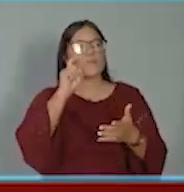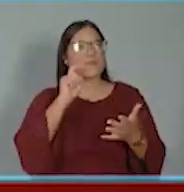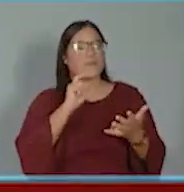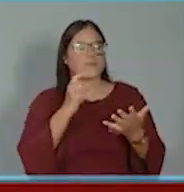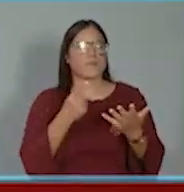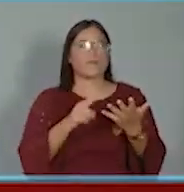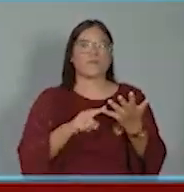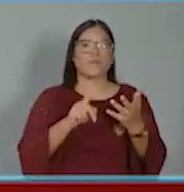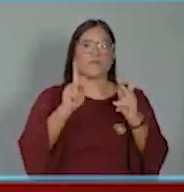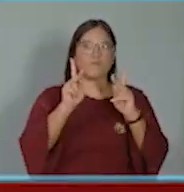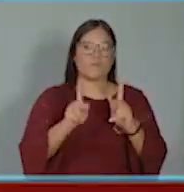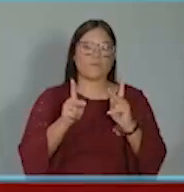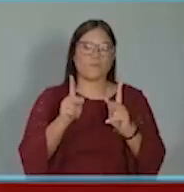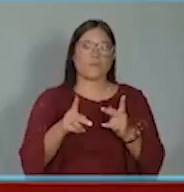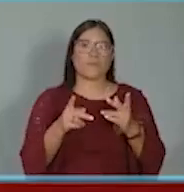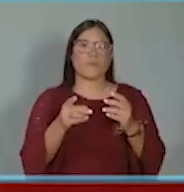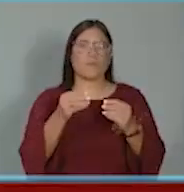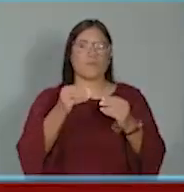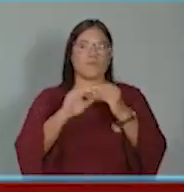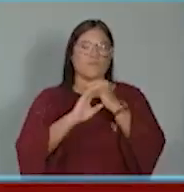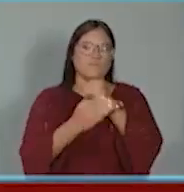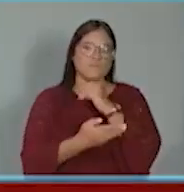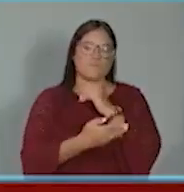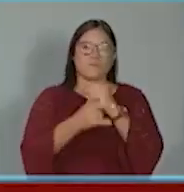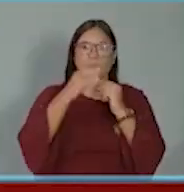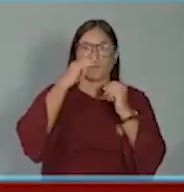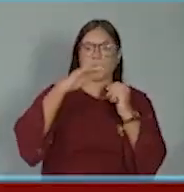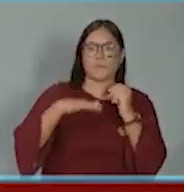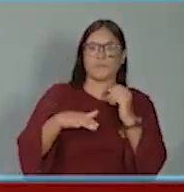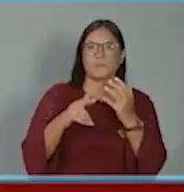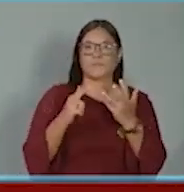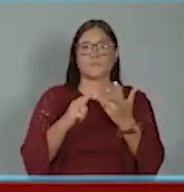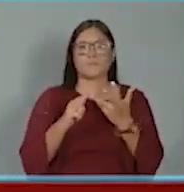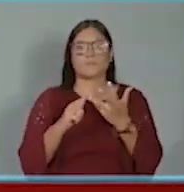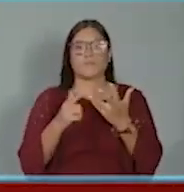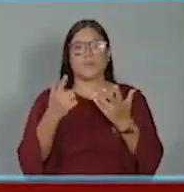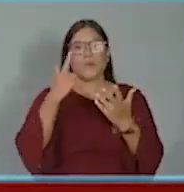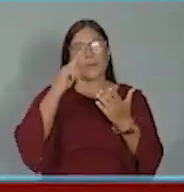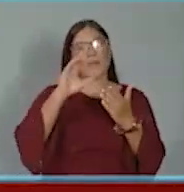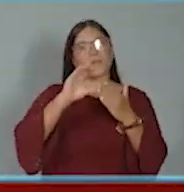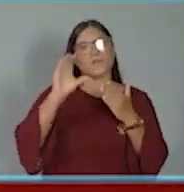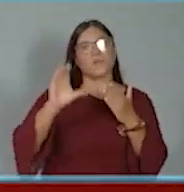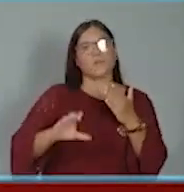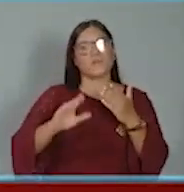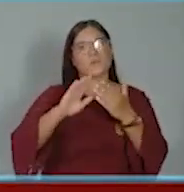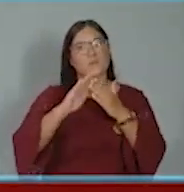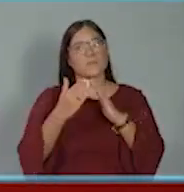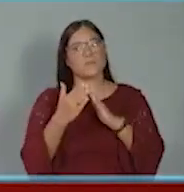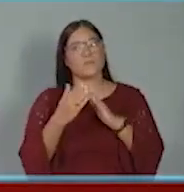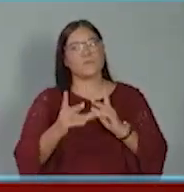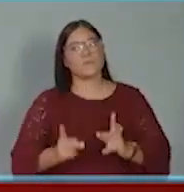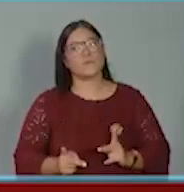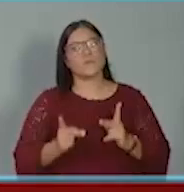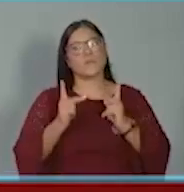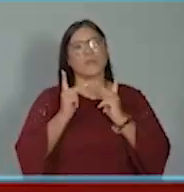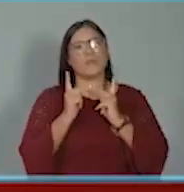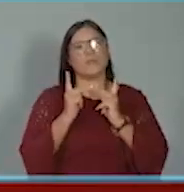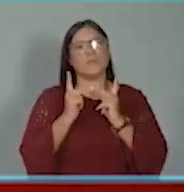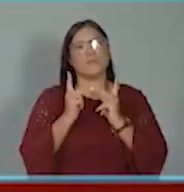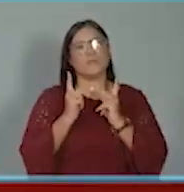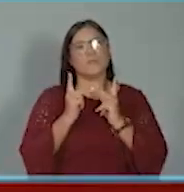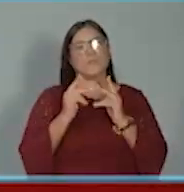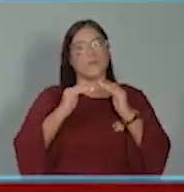la todo el tema sexual y reproductivo de las adolescentes en el censo en Nacional de población y vivienda de este año